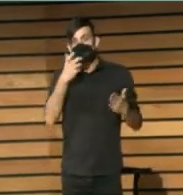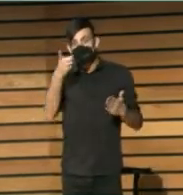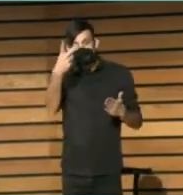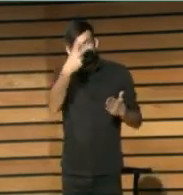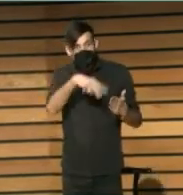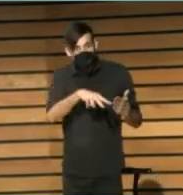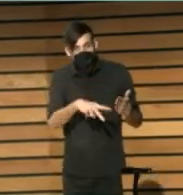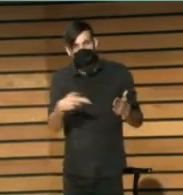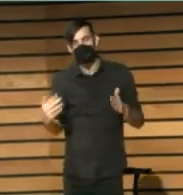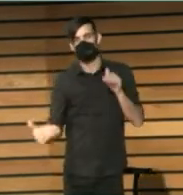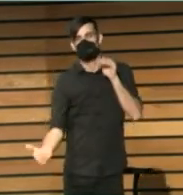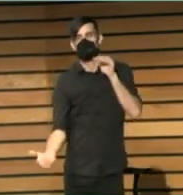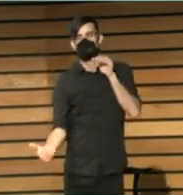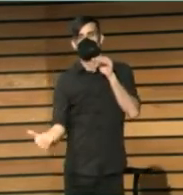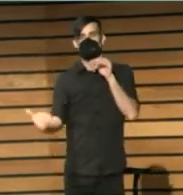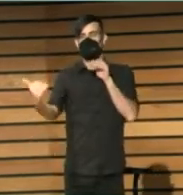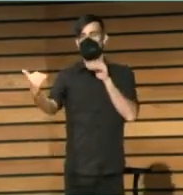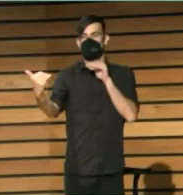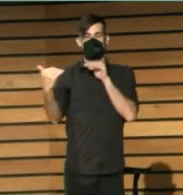iguales que ellos.